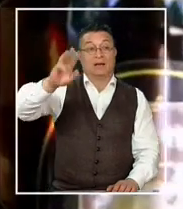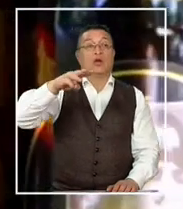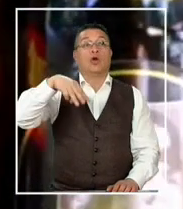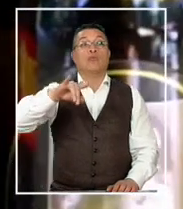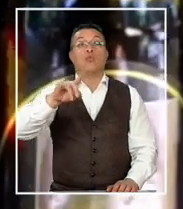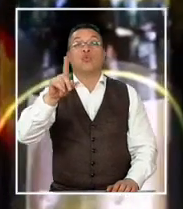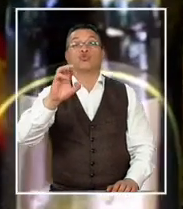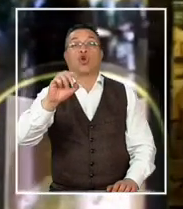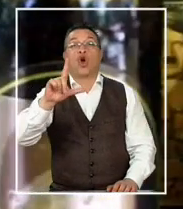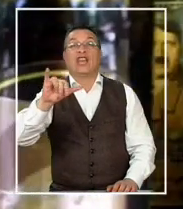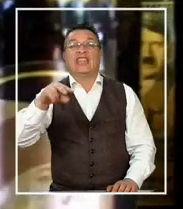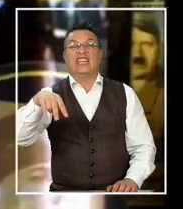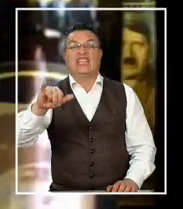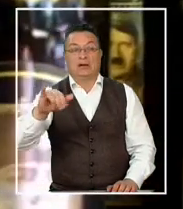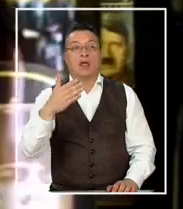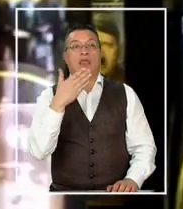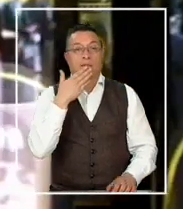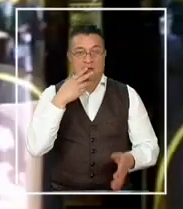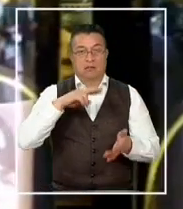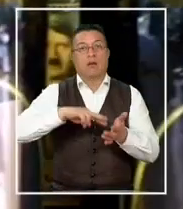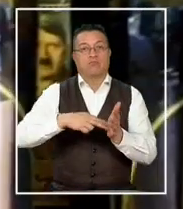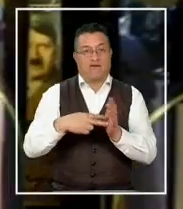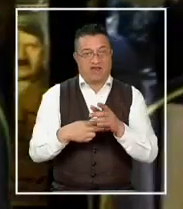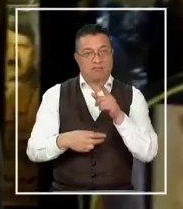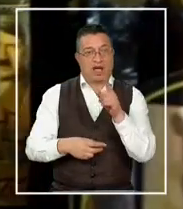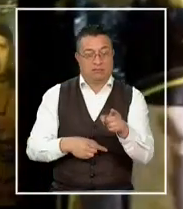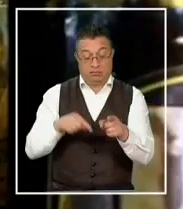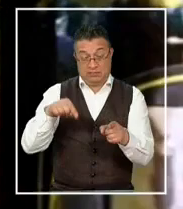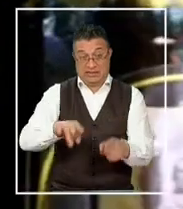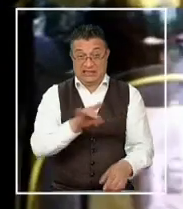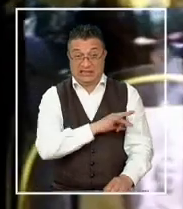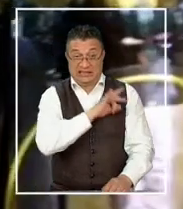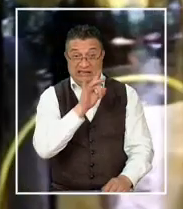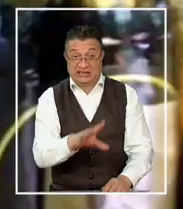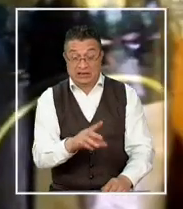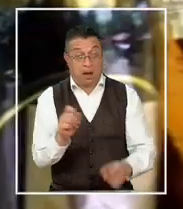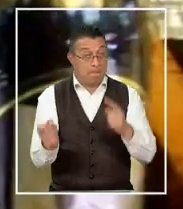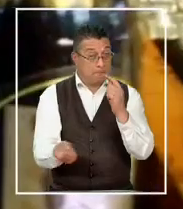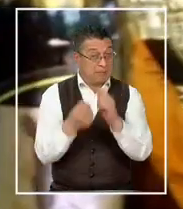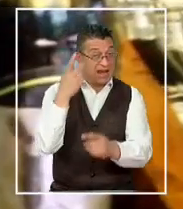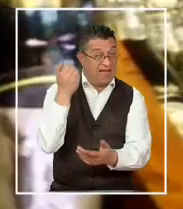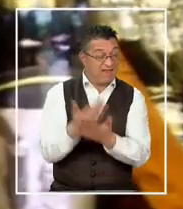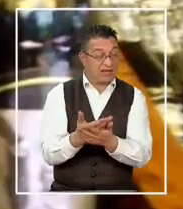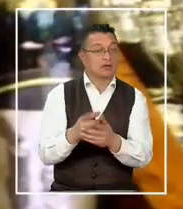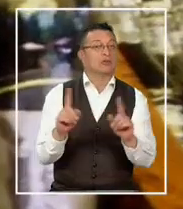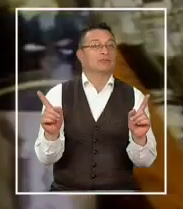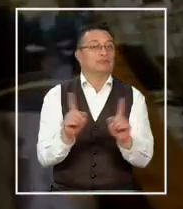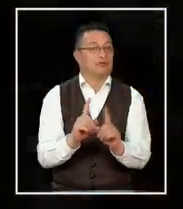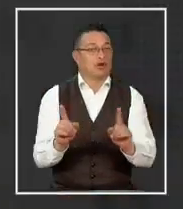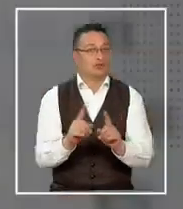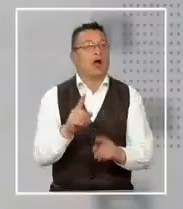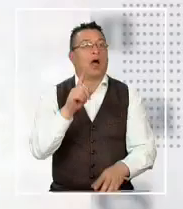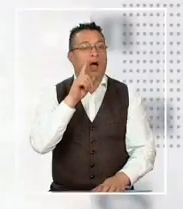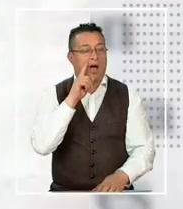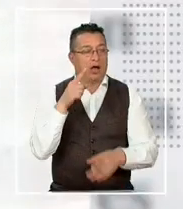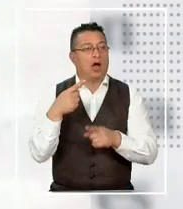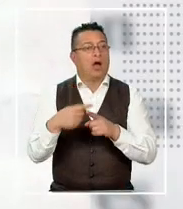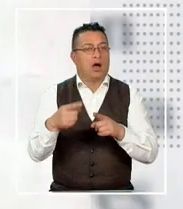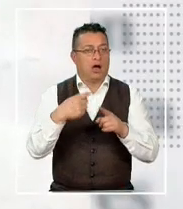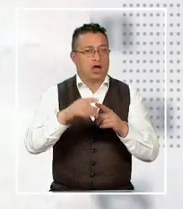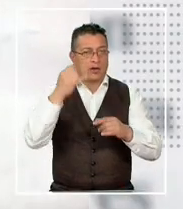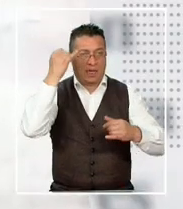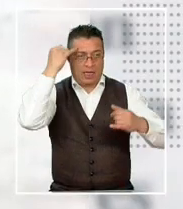Mussolini también desataron polémica. Aquí en Chile no es la primera vez que esto ocurre, ya que hay otras